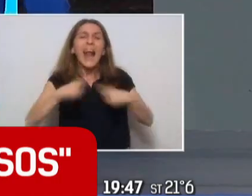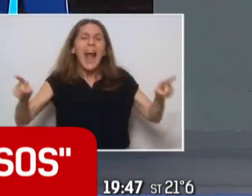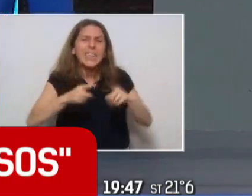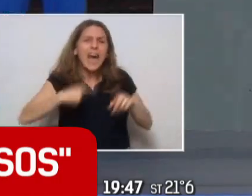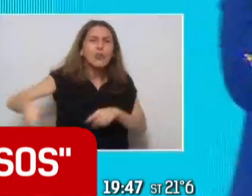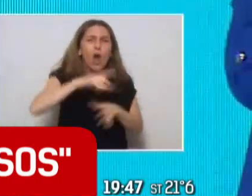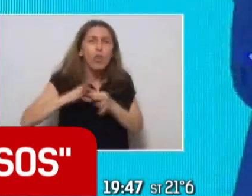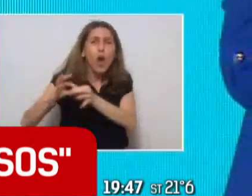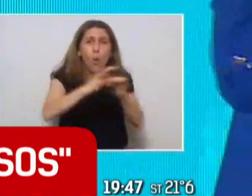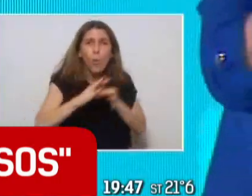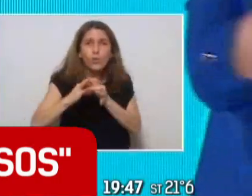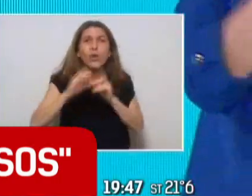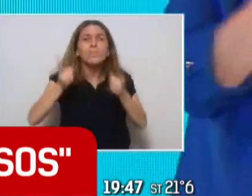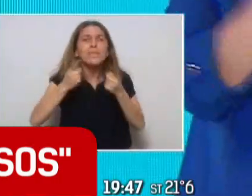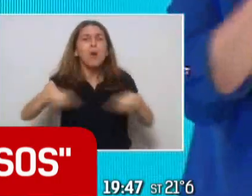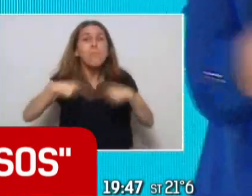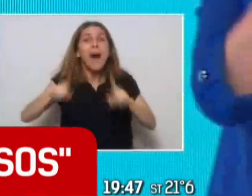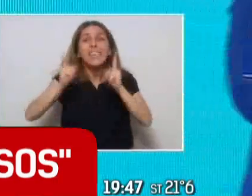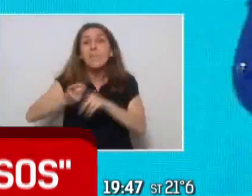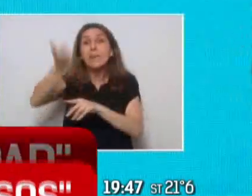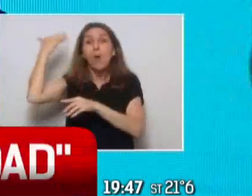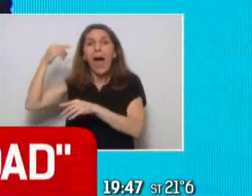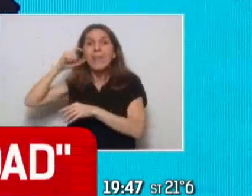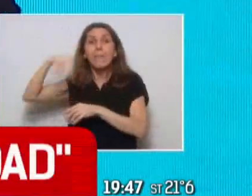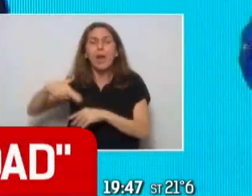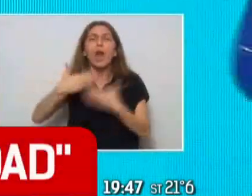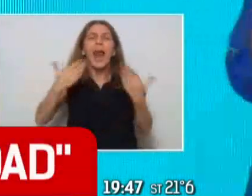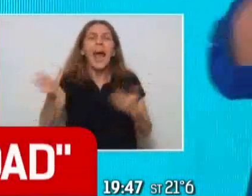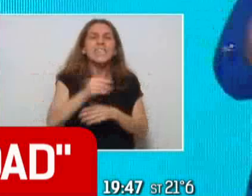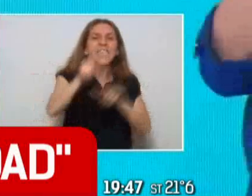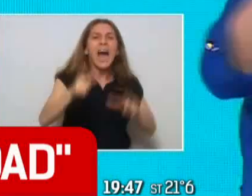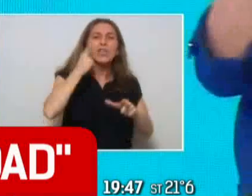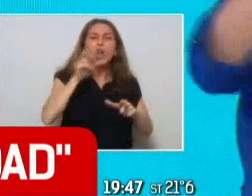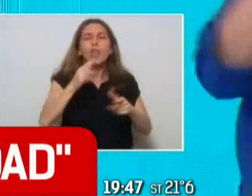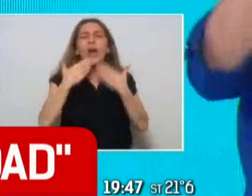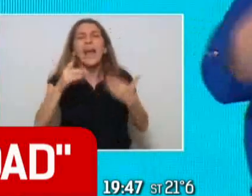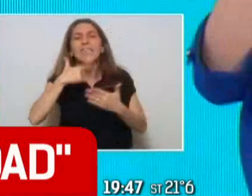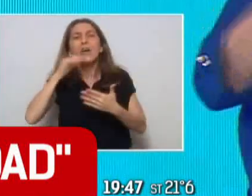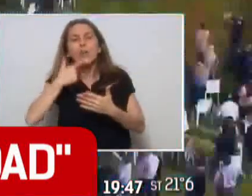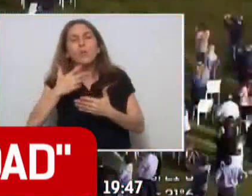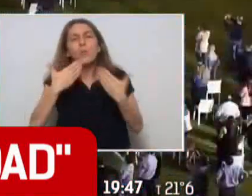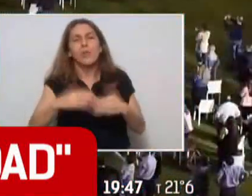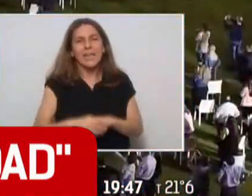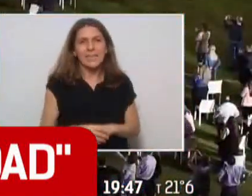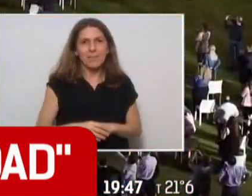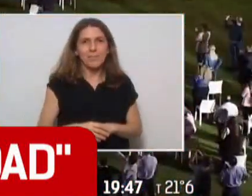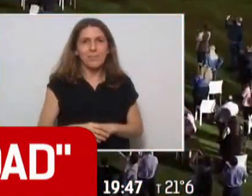todos juntos la marcha que nos vio nacer. Gracias a todos y todas. Gracias, José Luis. Muchas gracias.